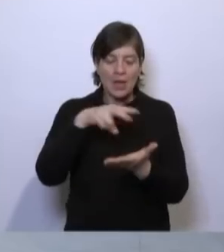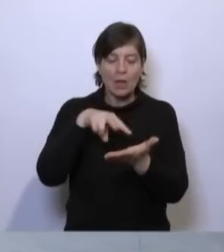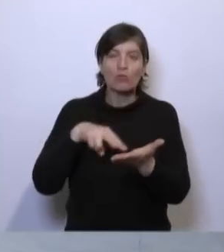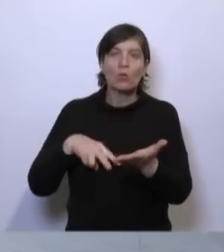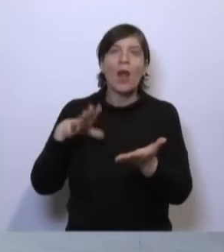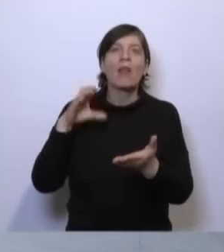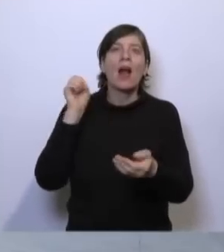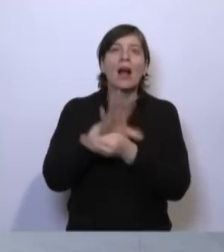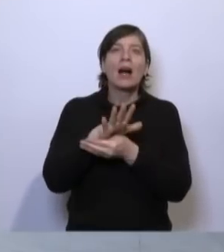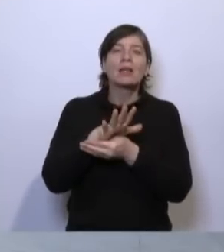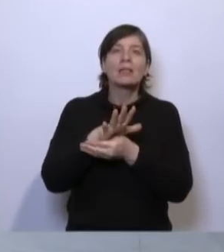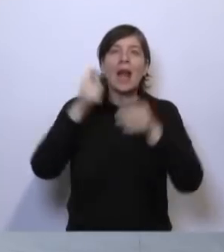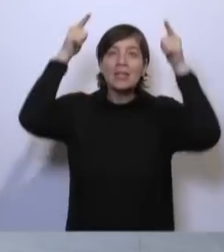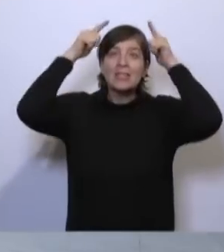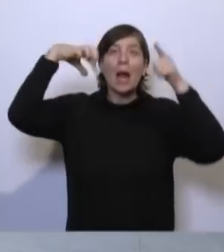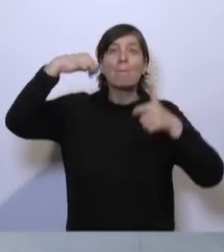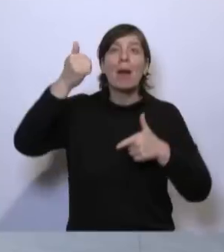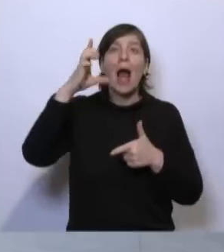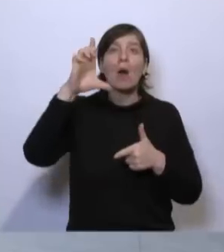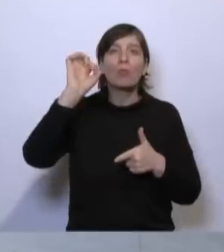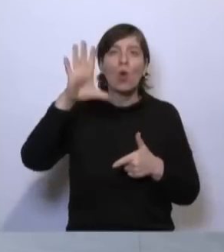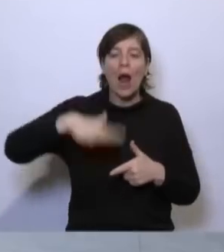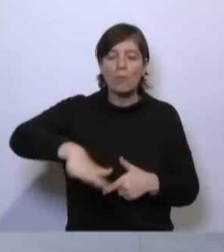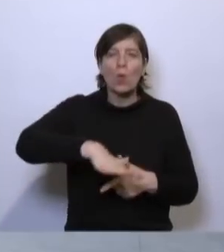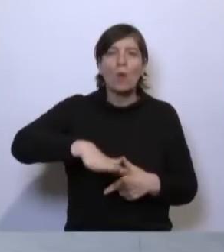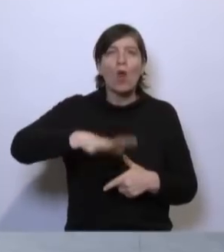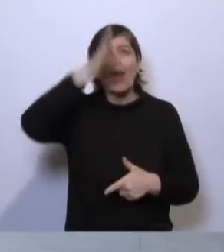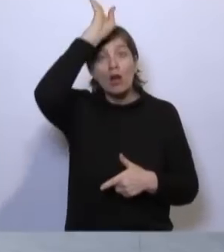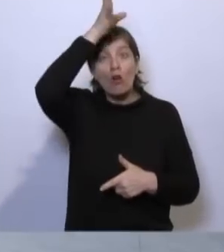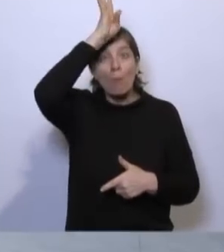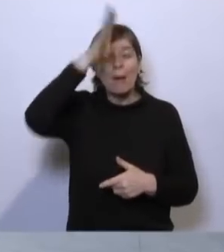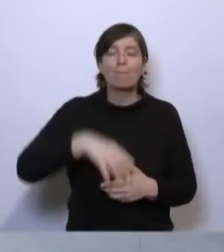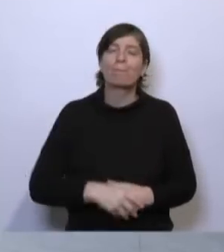Lectura de la carta del apóstol San Pablo a los cristianos de Roma.